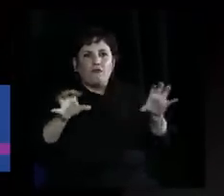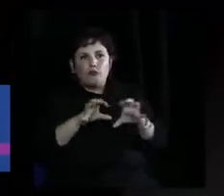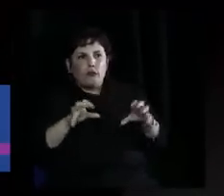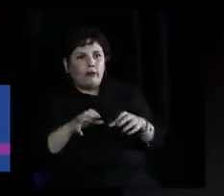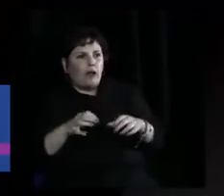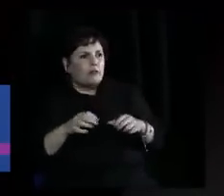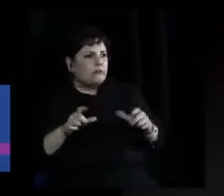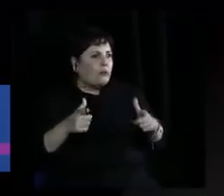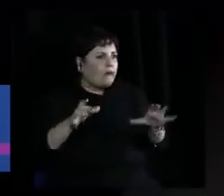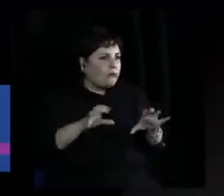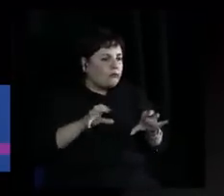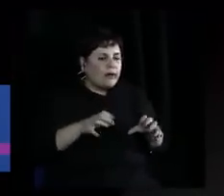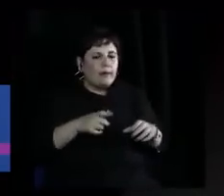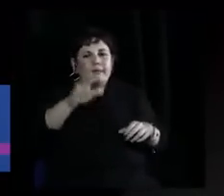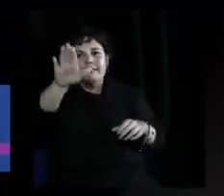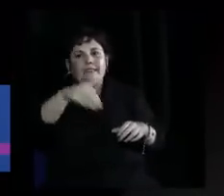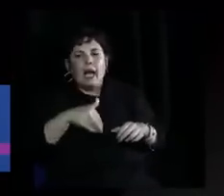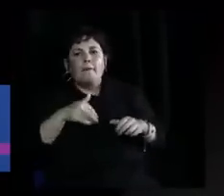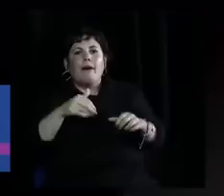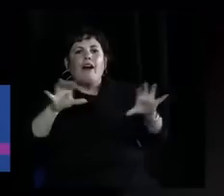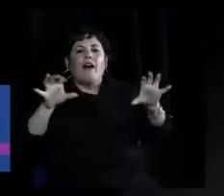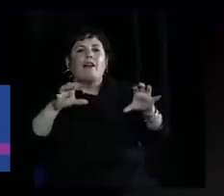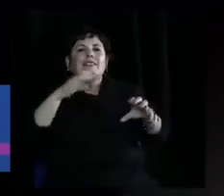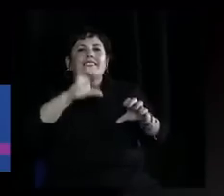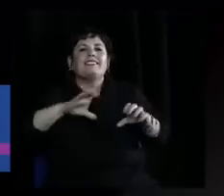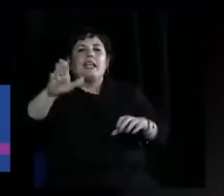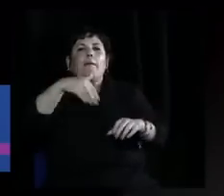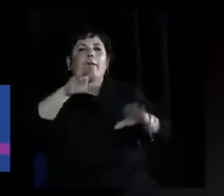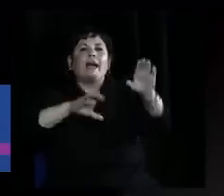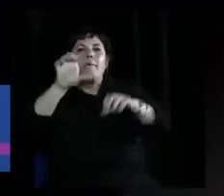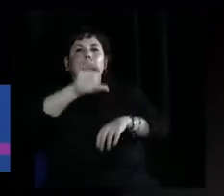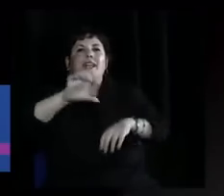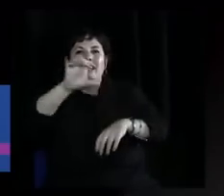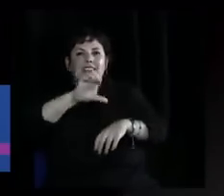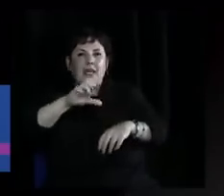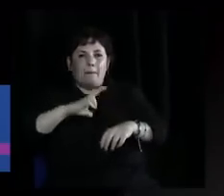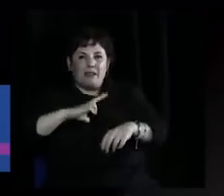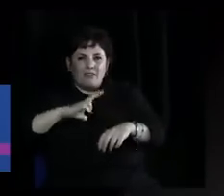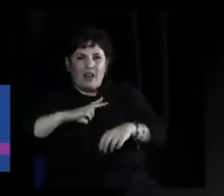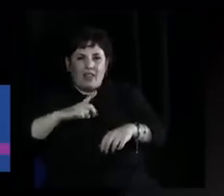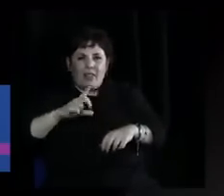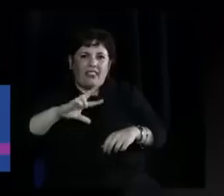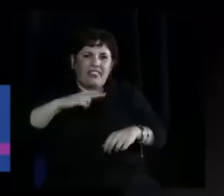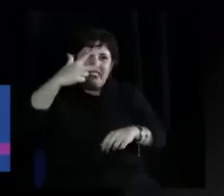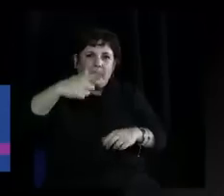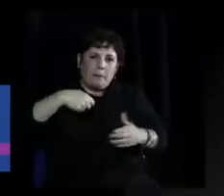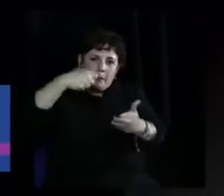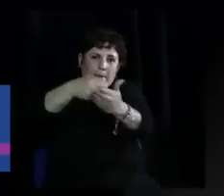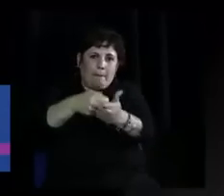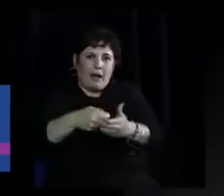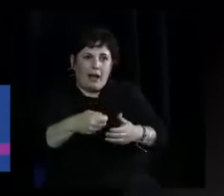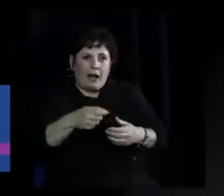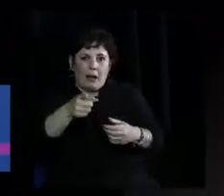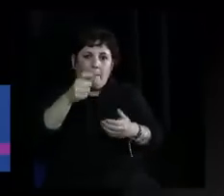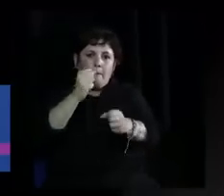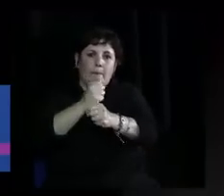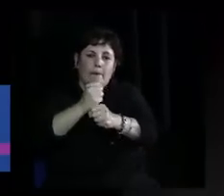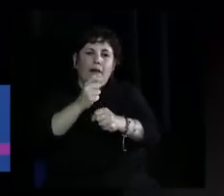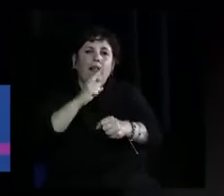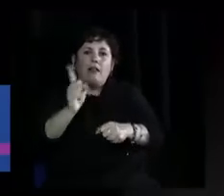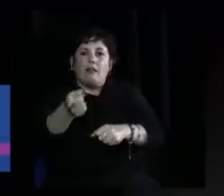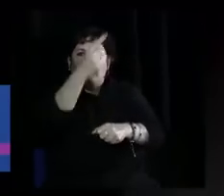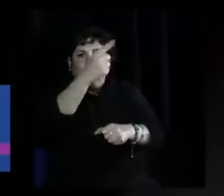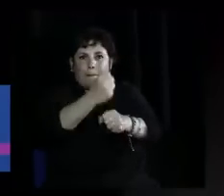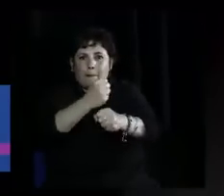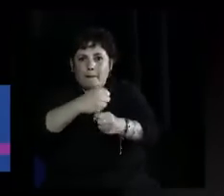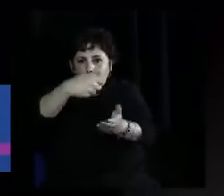la UTE depende y a la UTE le sale tres veces más caro. Tres veces más caro la cobertura del servicio de una